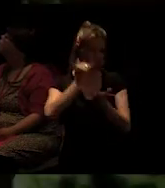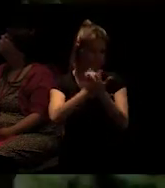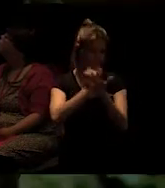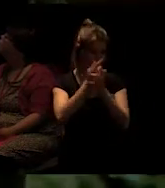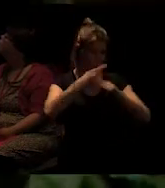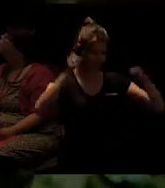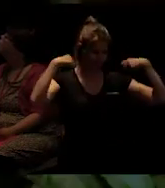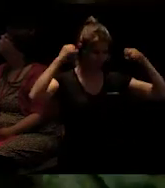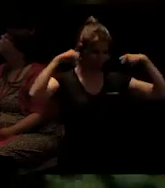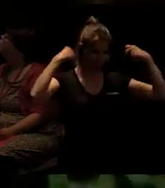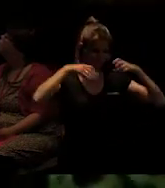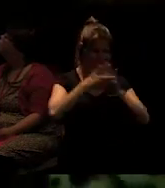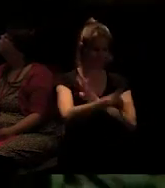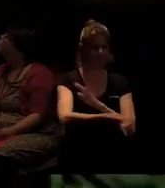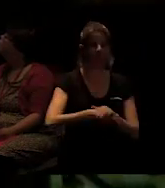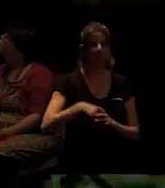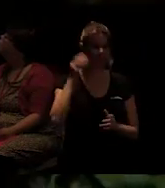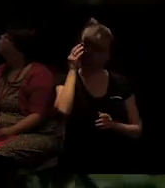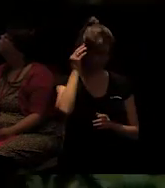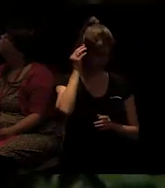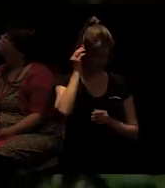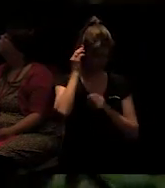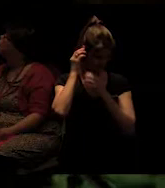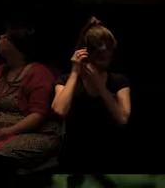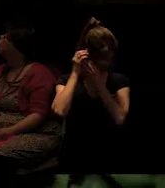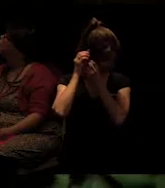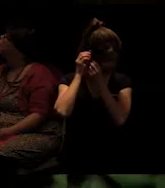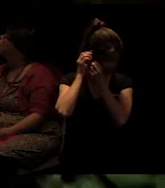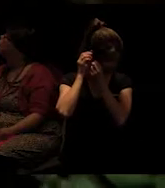1, 2, 3, 4, 5. Pero yo creo que tienen que ser curtes, porque son corchés, ¿no?